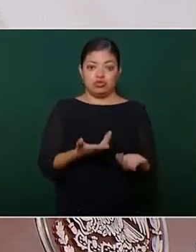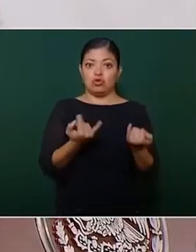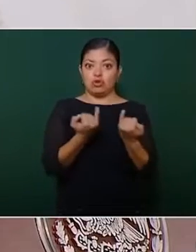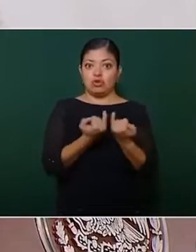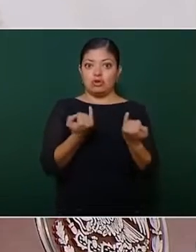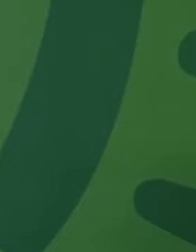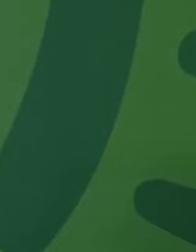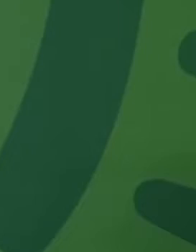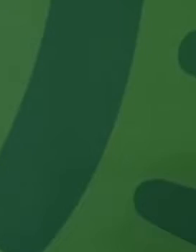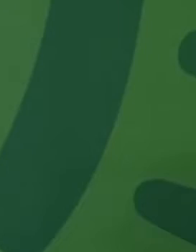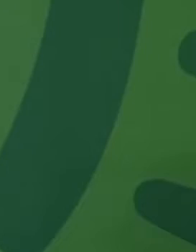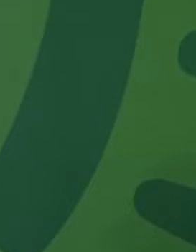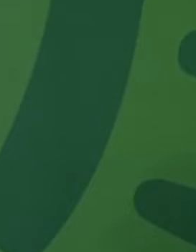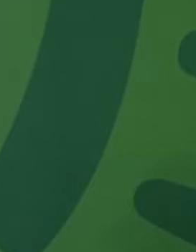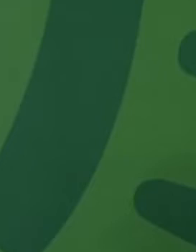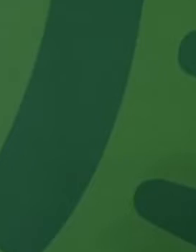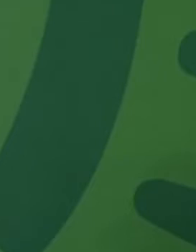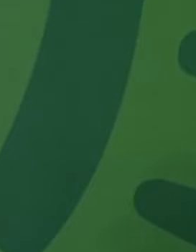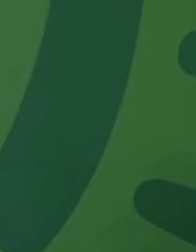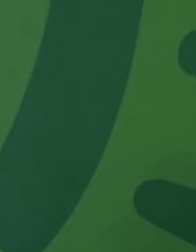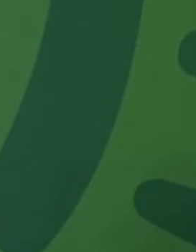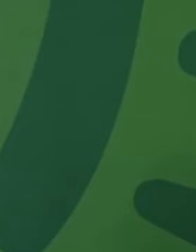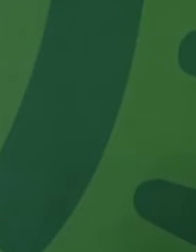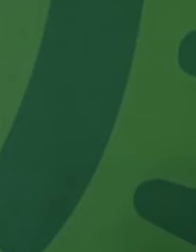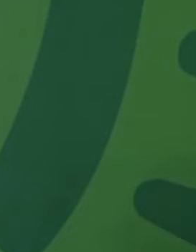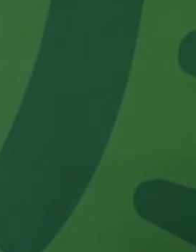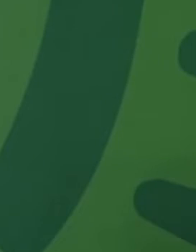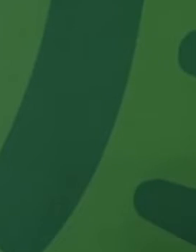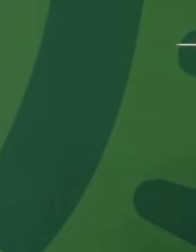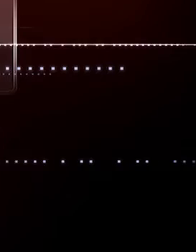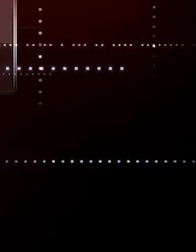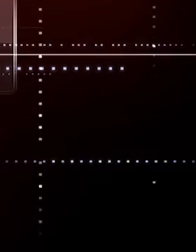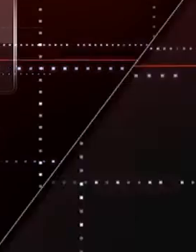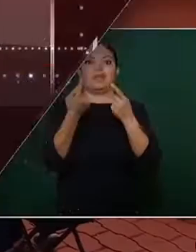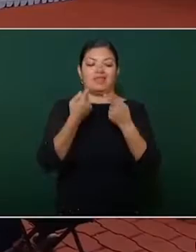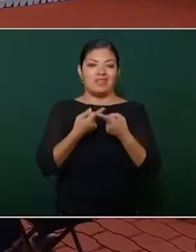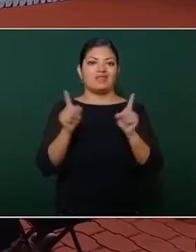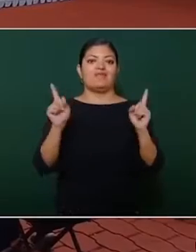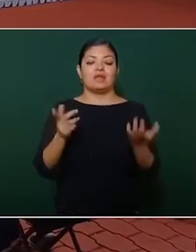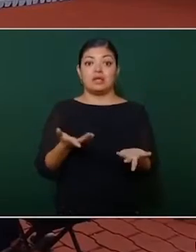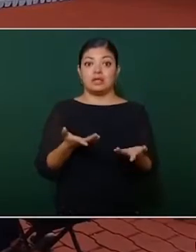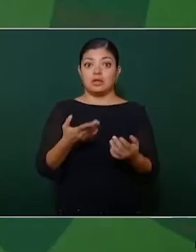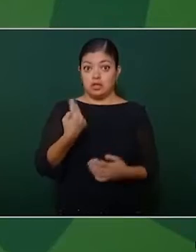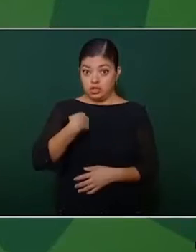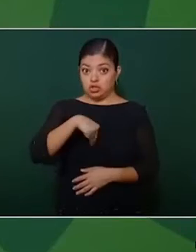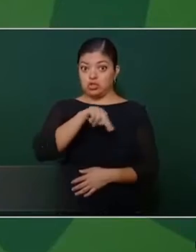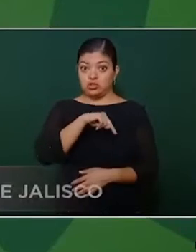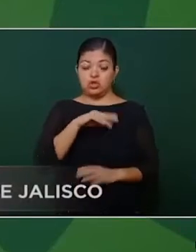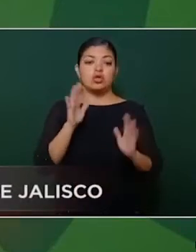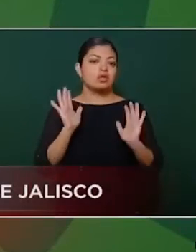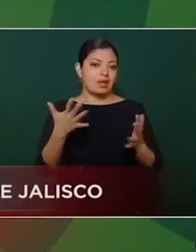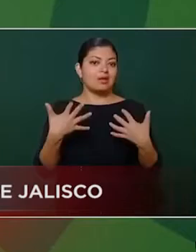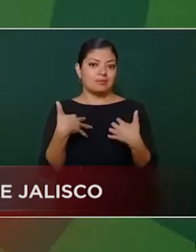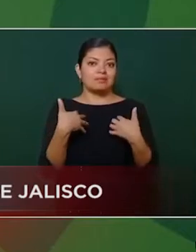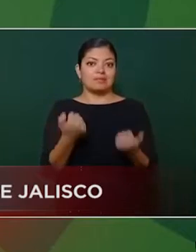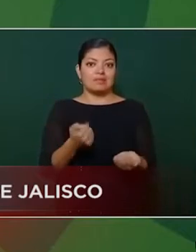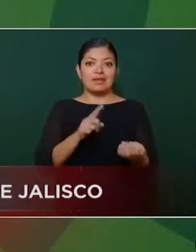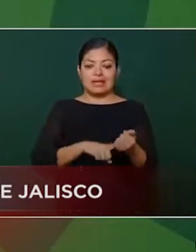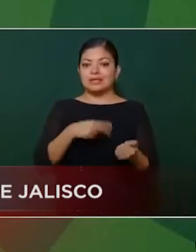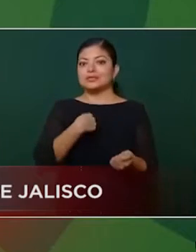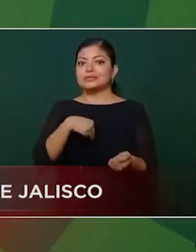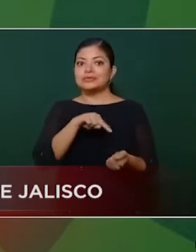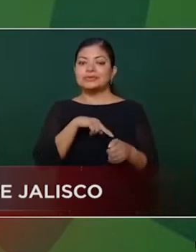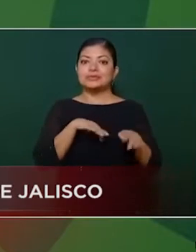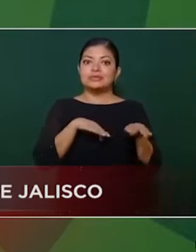Enrique Alfaro ante el presidente de México Andrés Manuel López Obrador. Acá entendemos que es una agenda en la que estamos